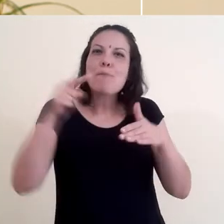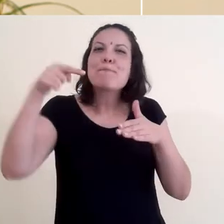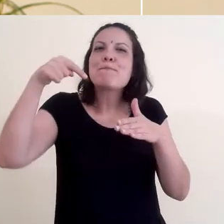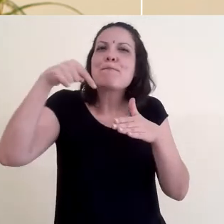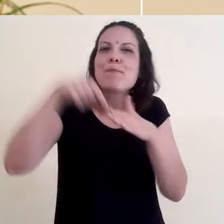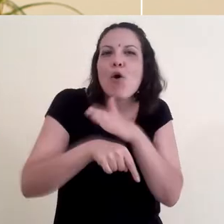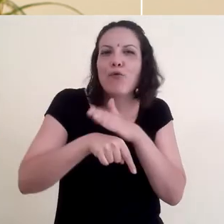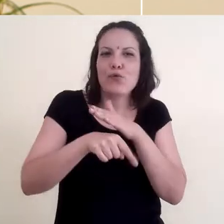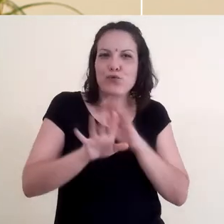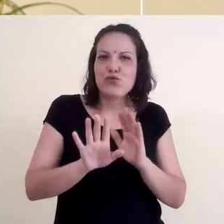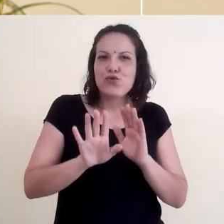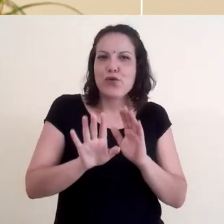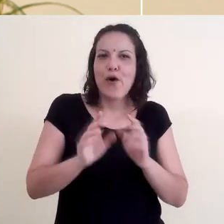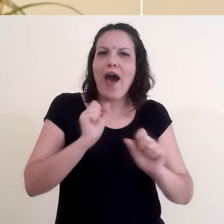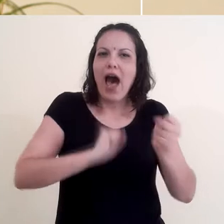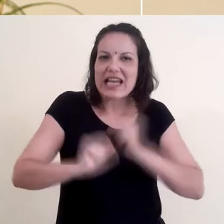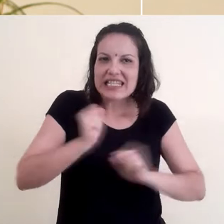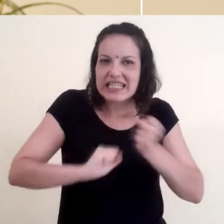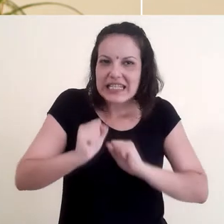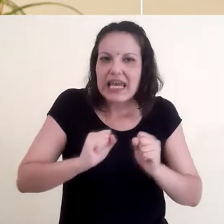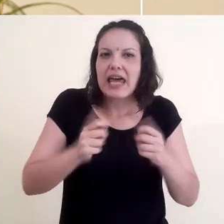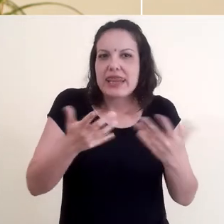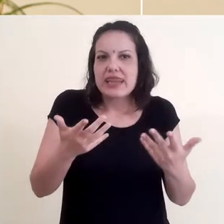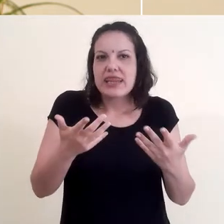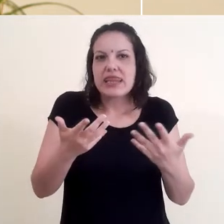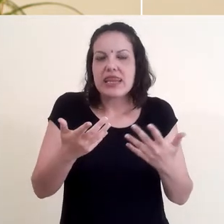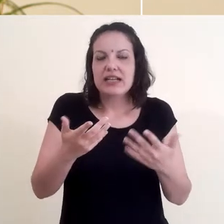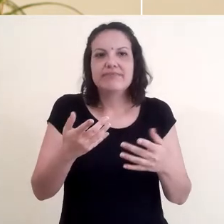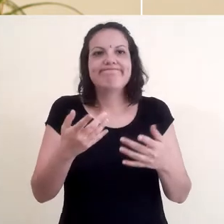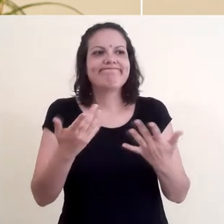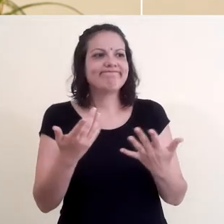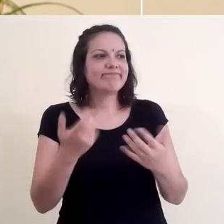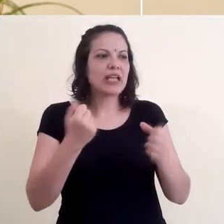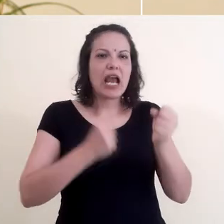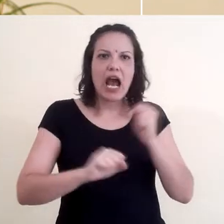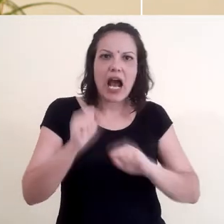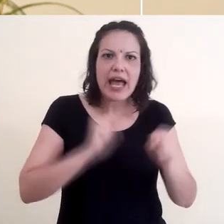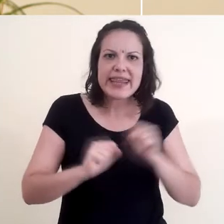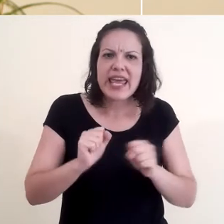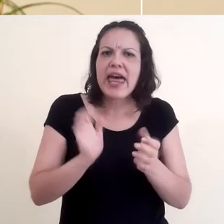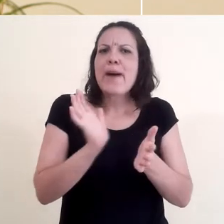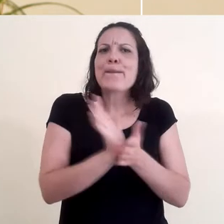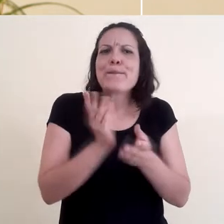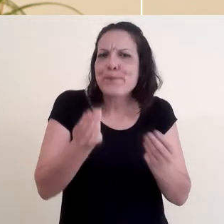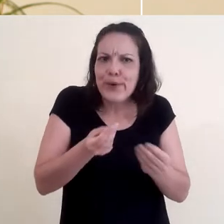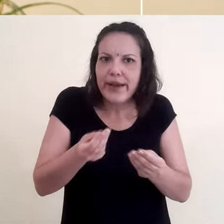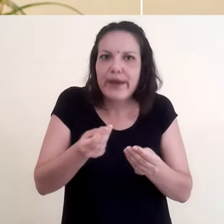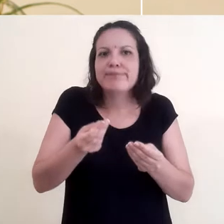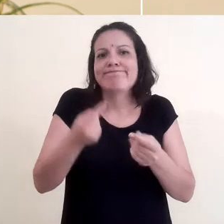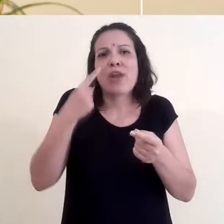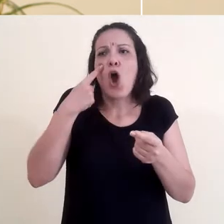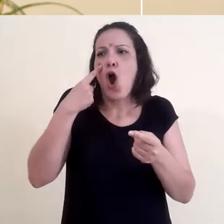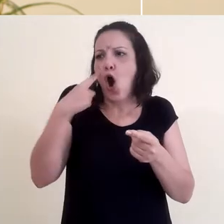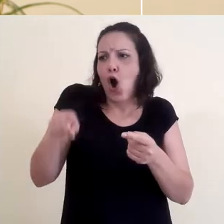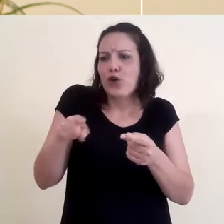más ansiogénicos, ¿no? Y siempre como considerando la ansiedad ante la incertidumbre, ante lo